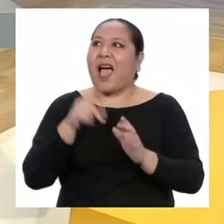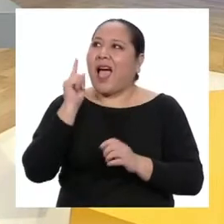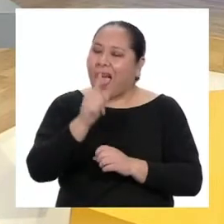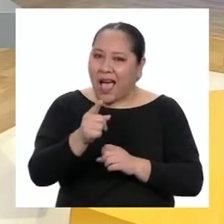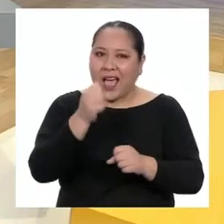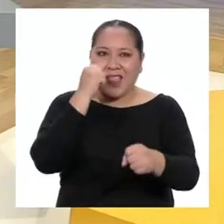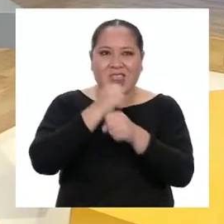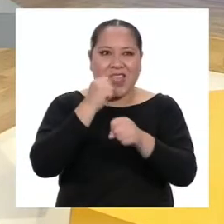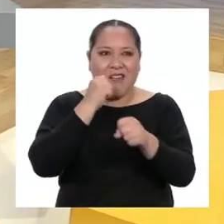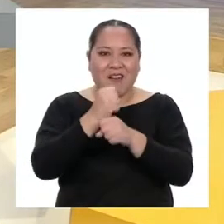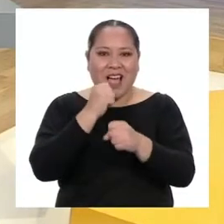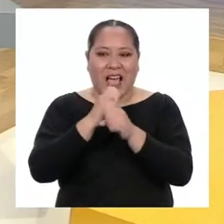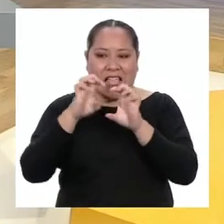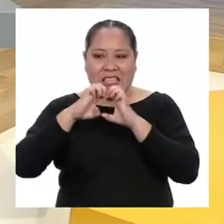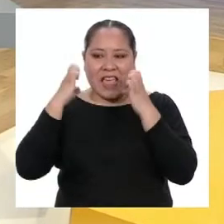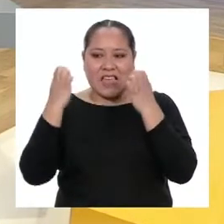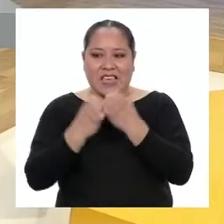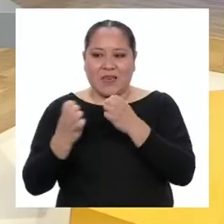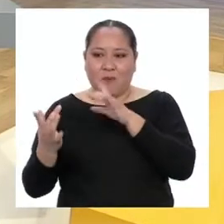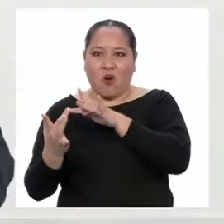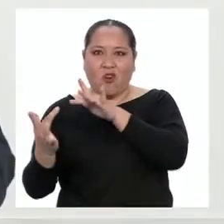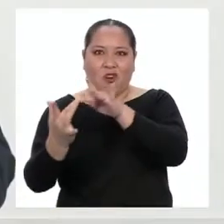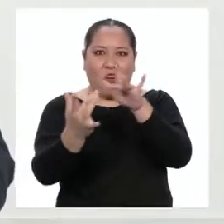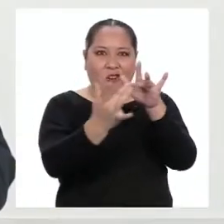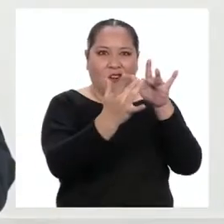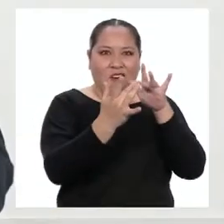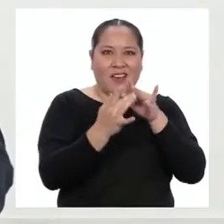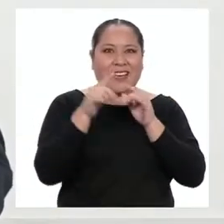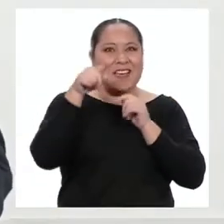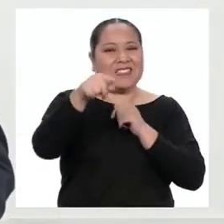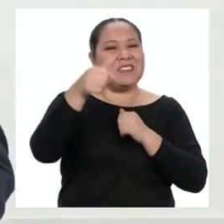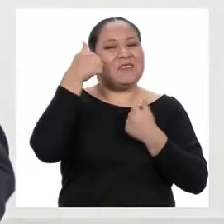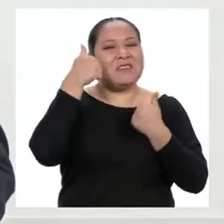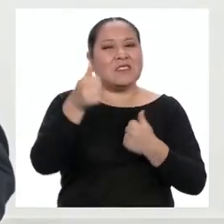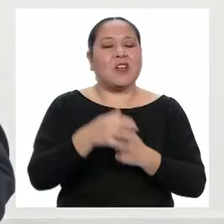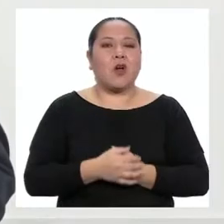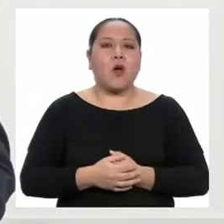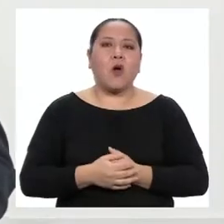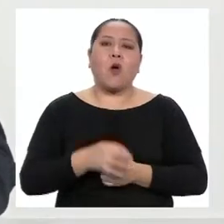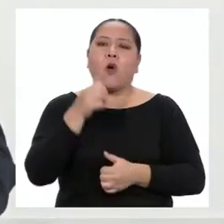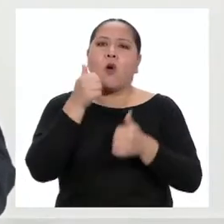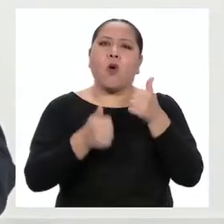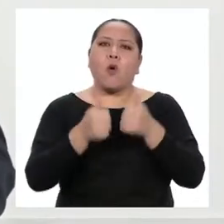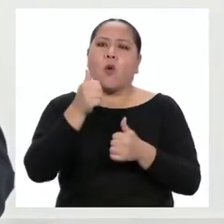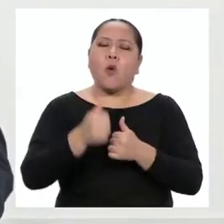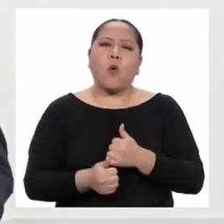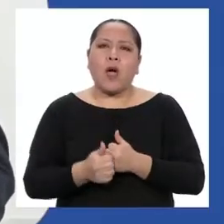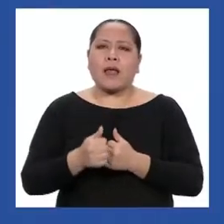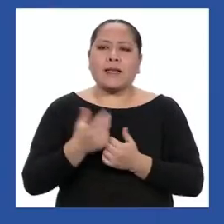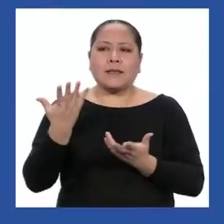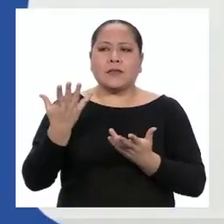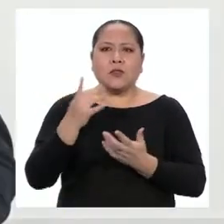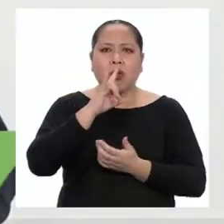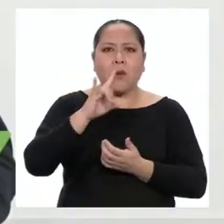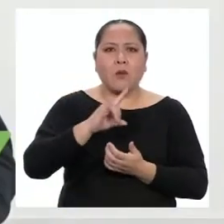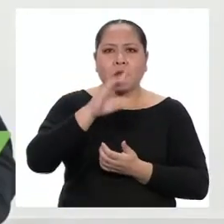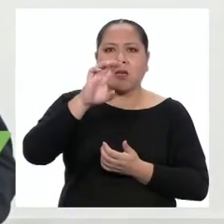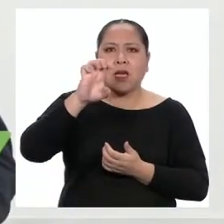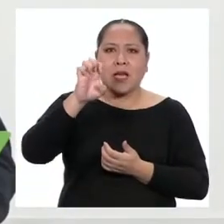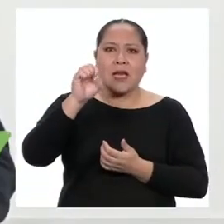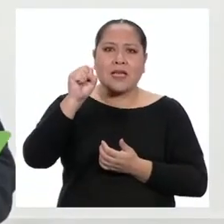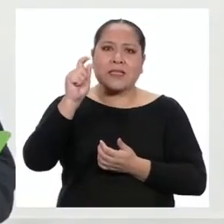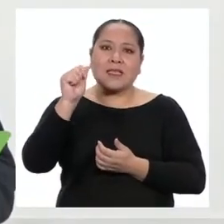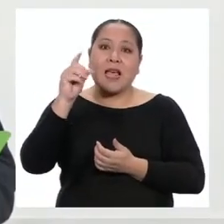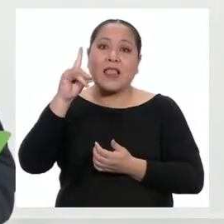en red. Esa sí que es una gran estrategia. ¿Con qué tipo de variable estadística crees que trabajemos? La